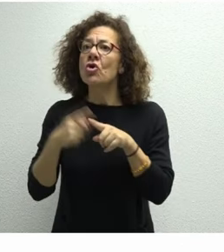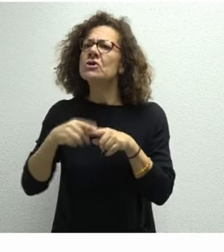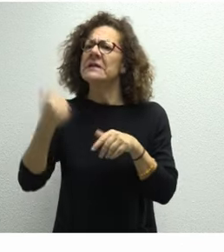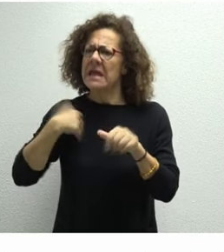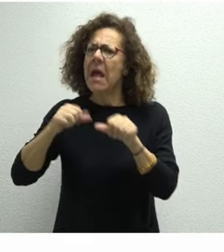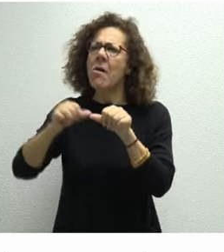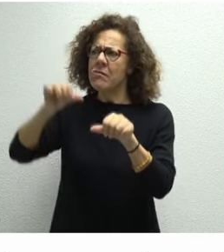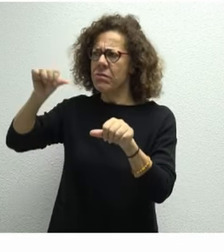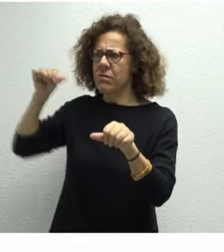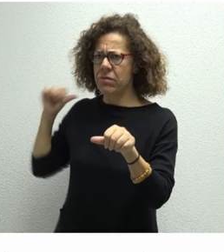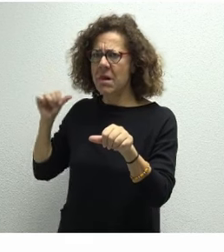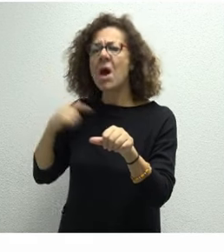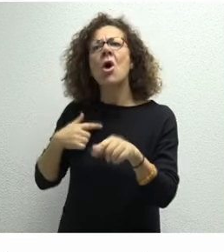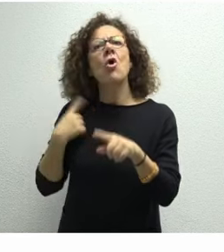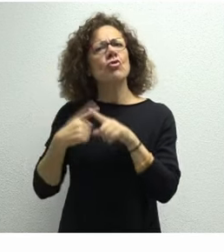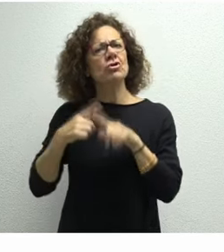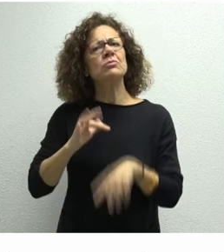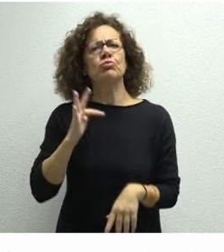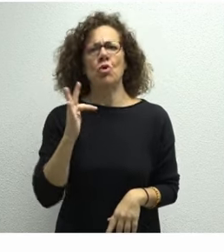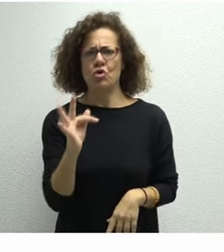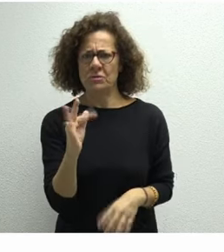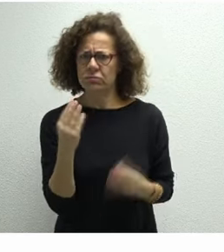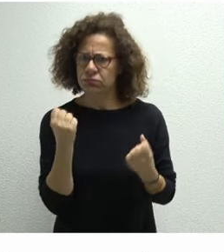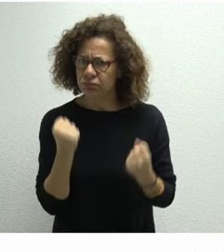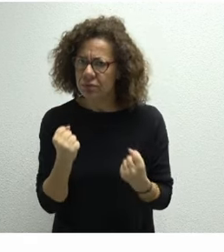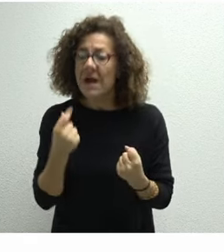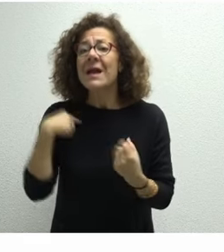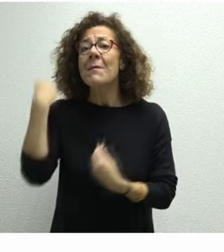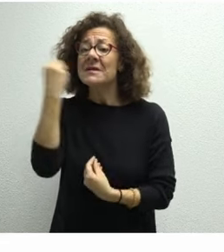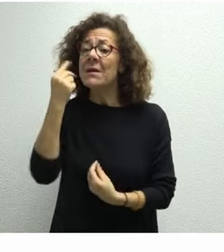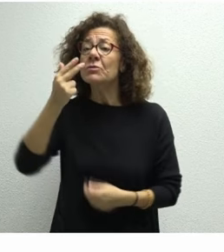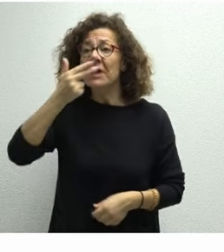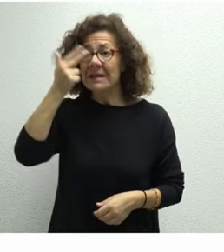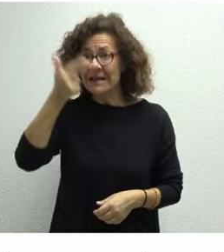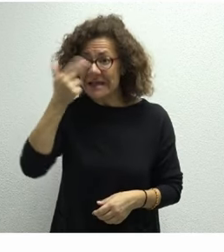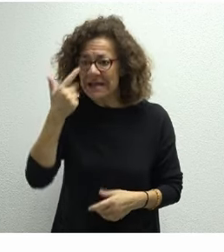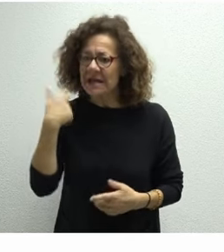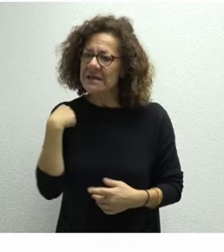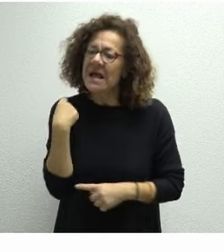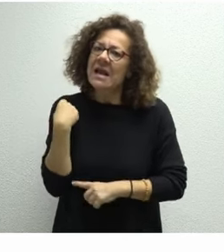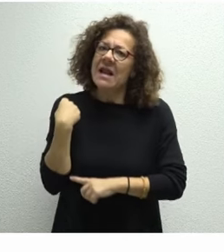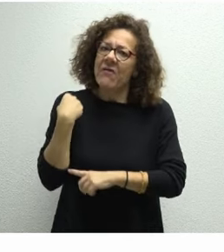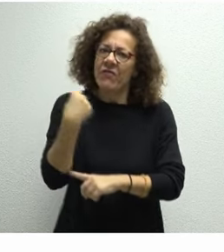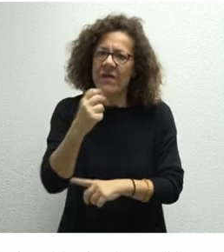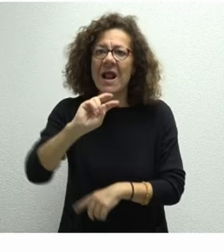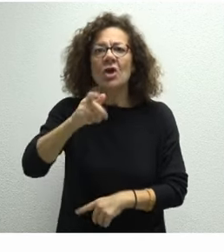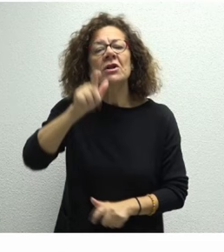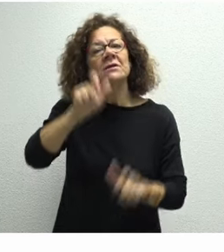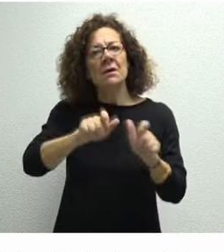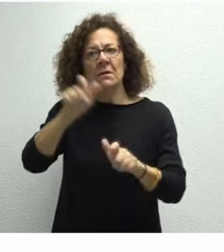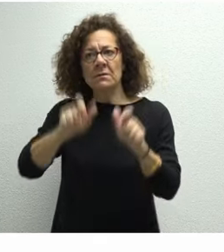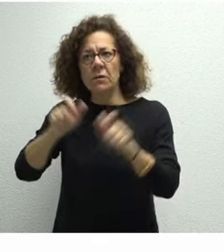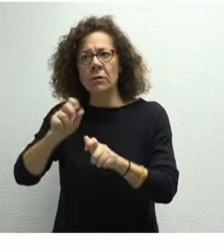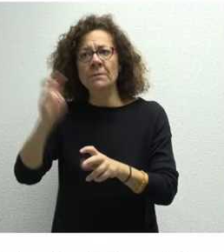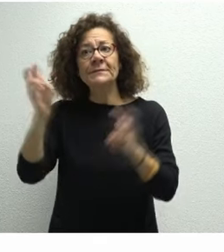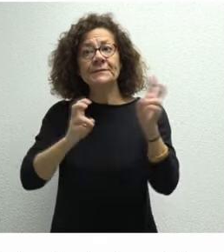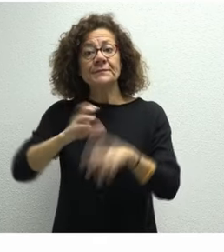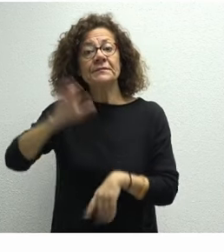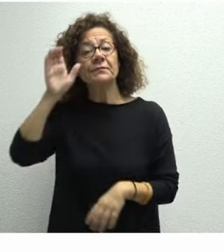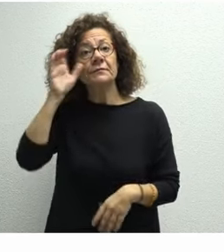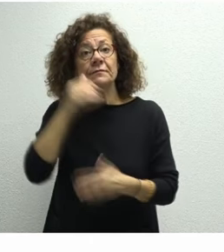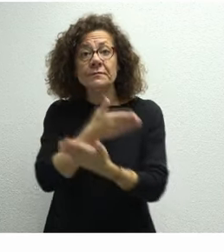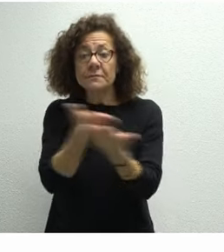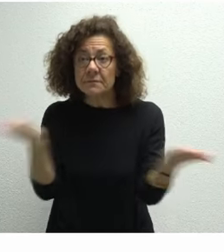tiempo muy positivas que pensábamos que podía ser interesante que se reforzaran no que otras personas que vienen a escucharos